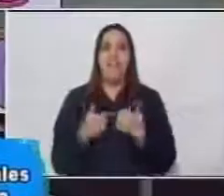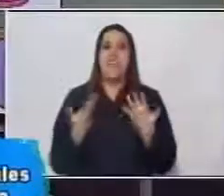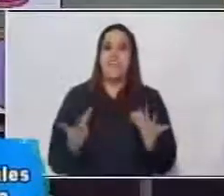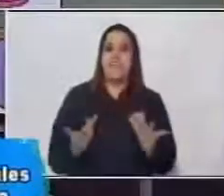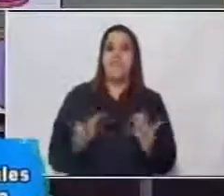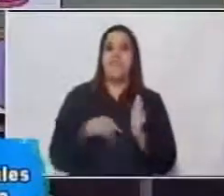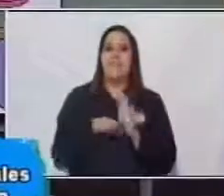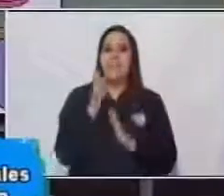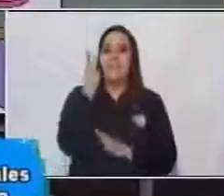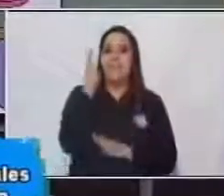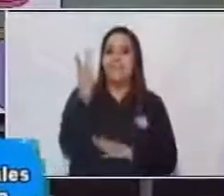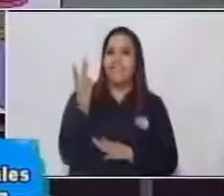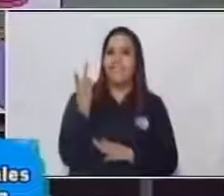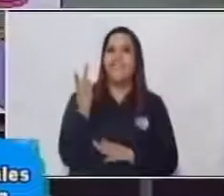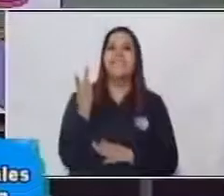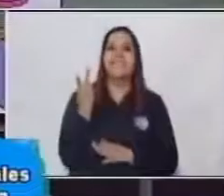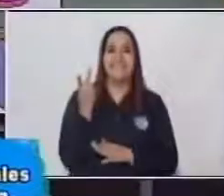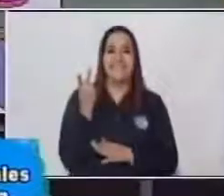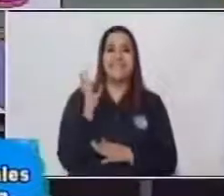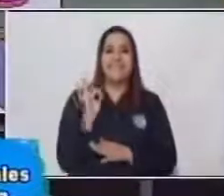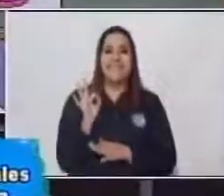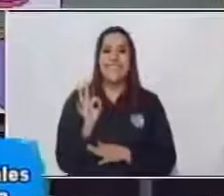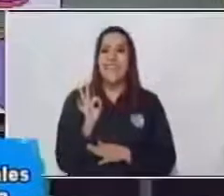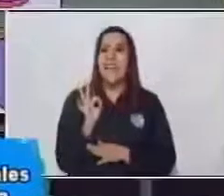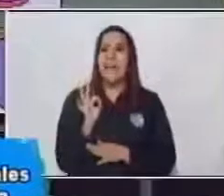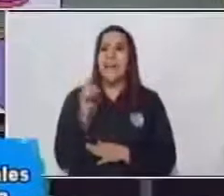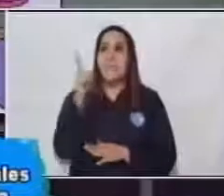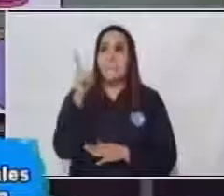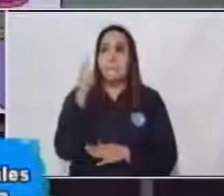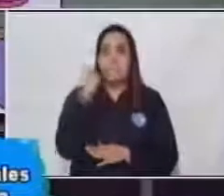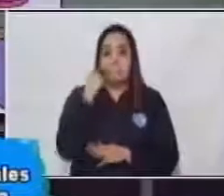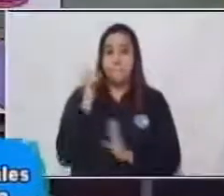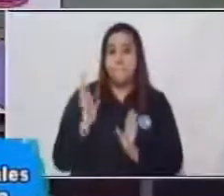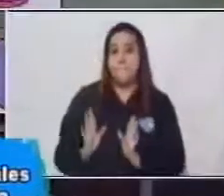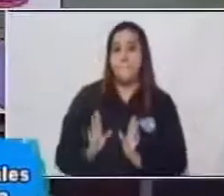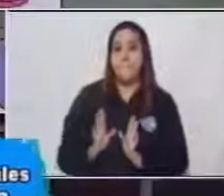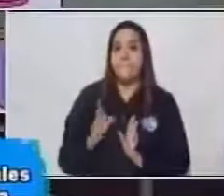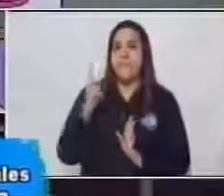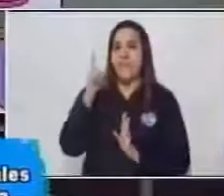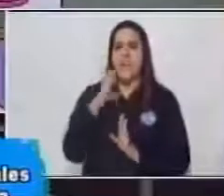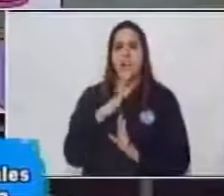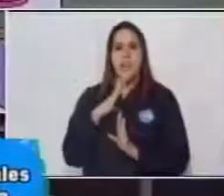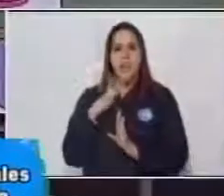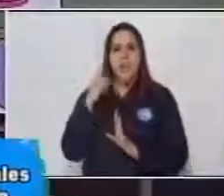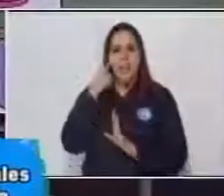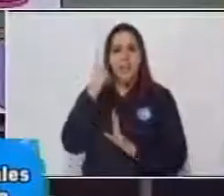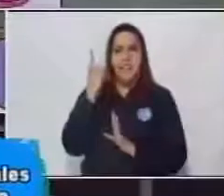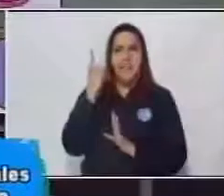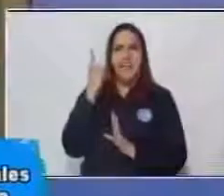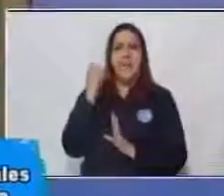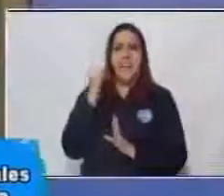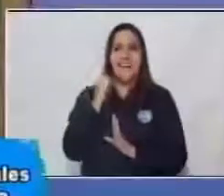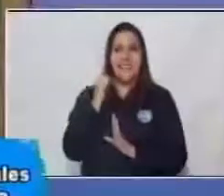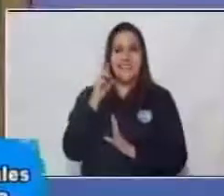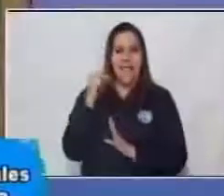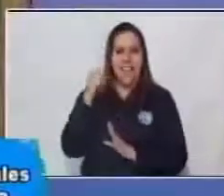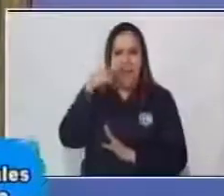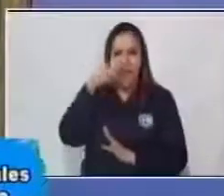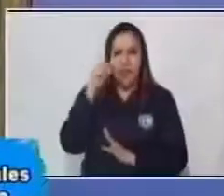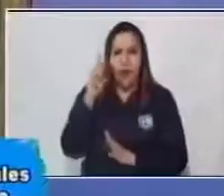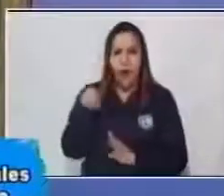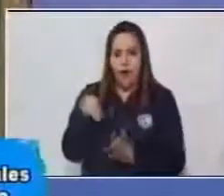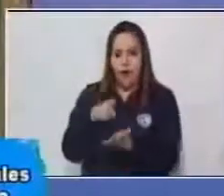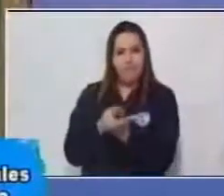más? Excelente, muy bien. Veamos entonces. Aquí tenemos, sí, yo sé que me dijiste un ratón, ¿verdad que